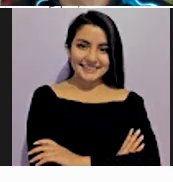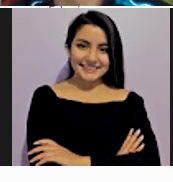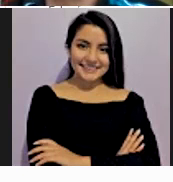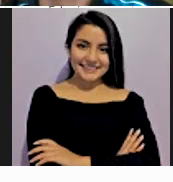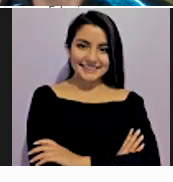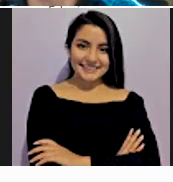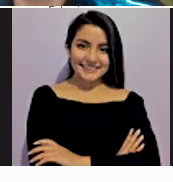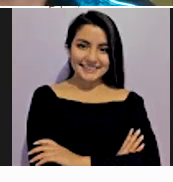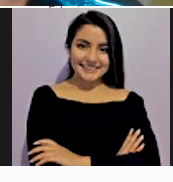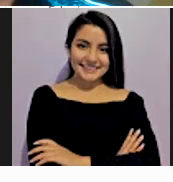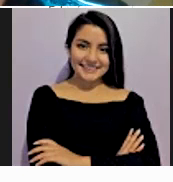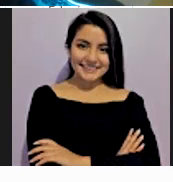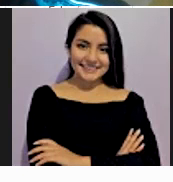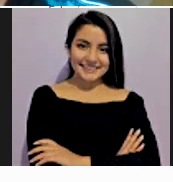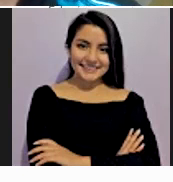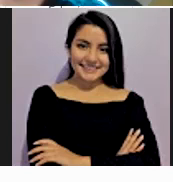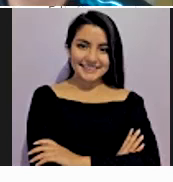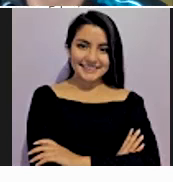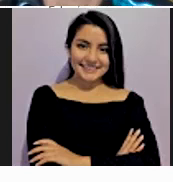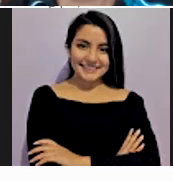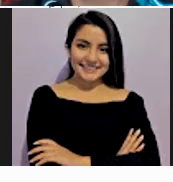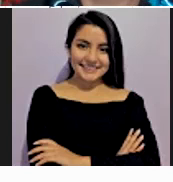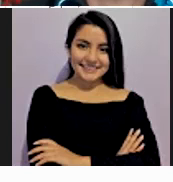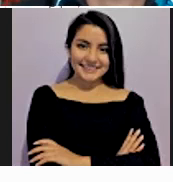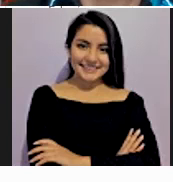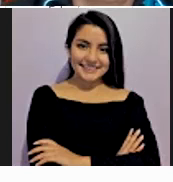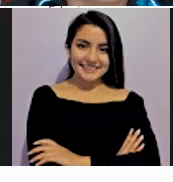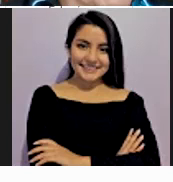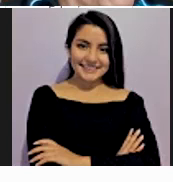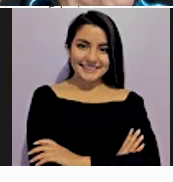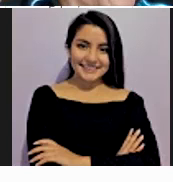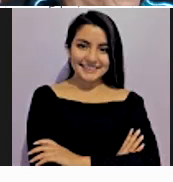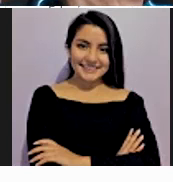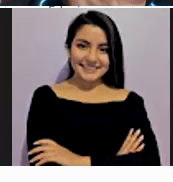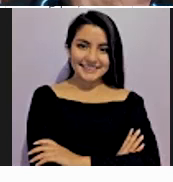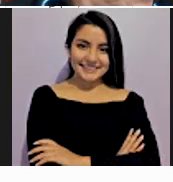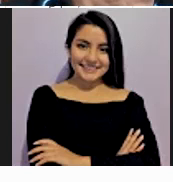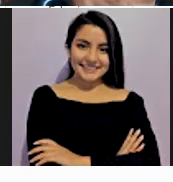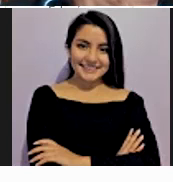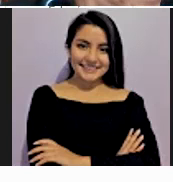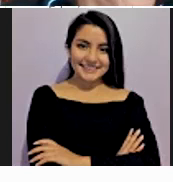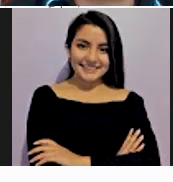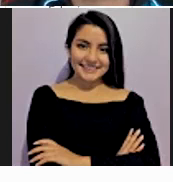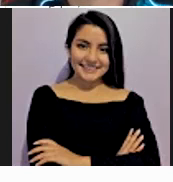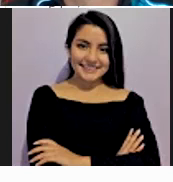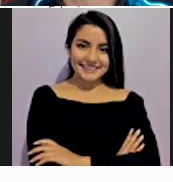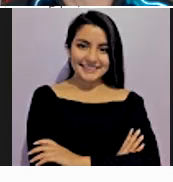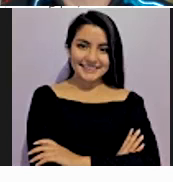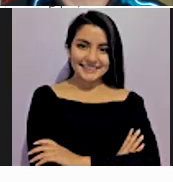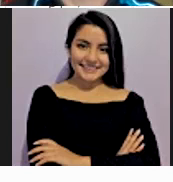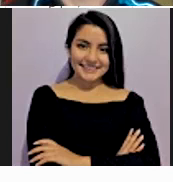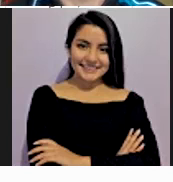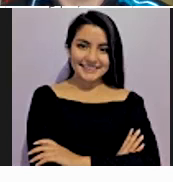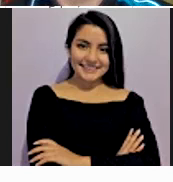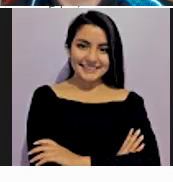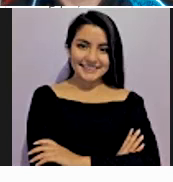Buenas tardes, Pame, ¿cómo le va? Diana Pamela, ¿cierto, Pame? ¿Cómo ha Buenas pasado, tardes. Diana? ¿Todo bien? Bien, aquí